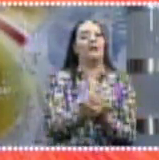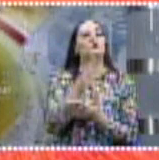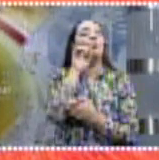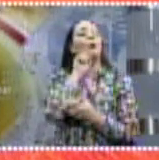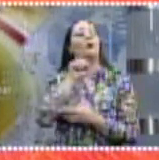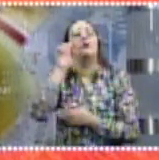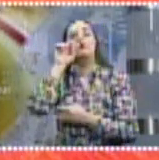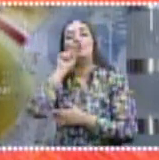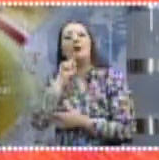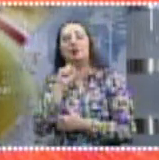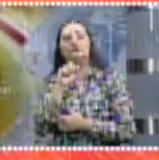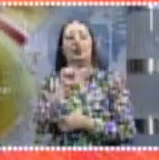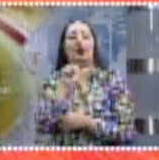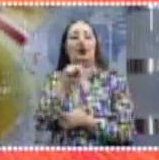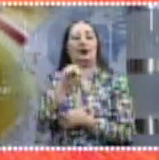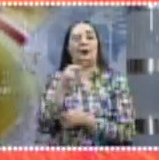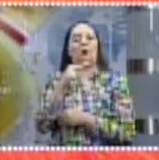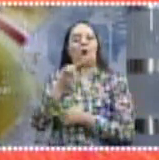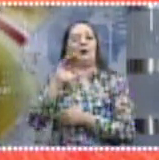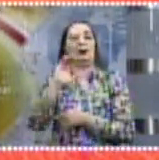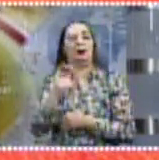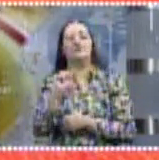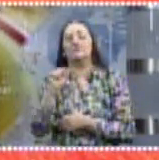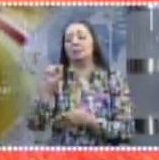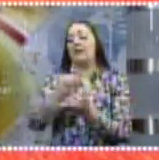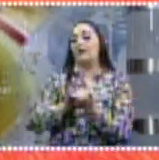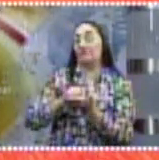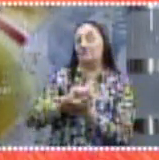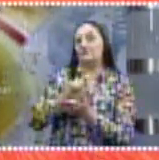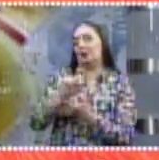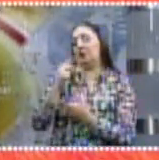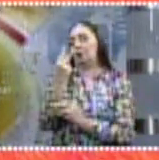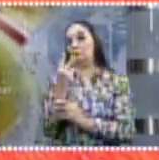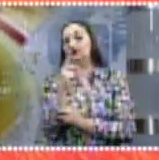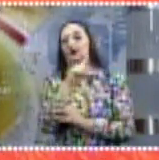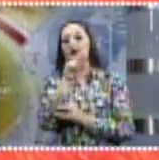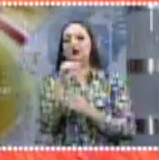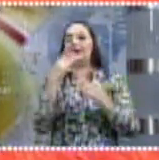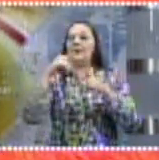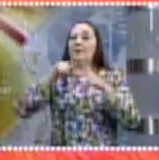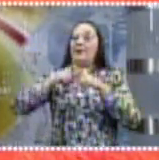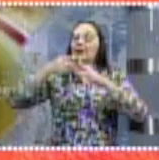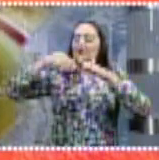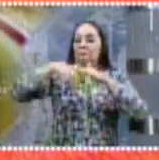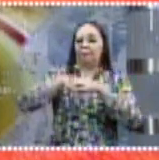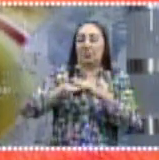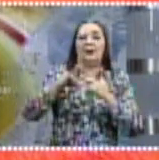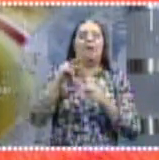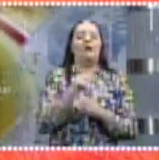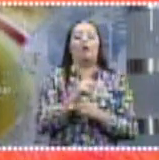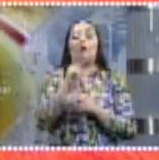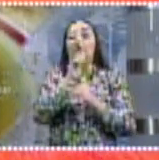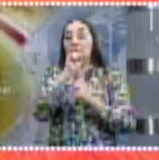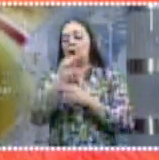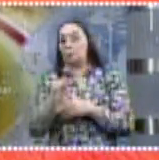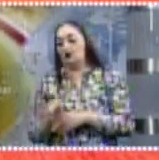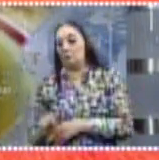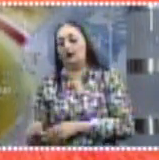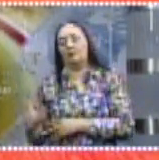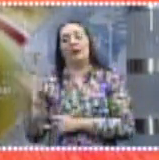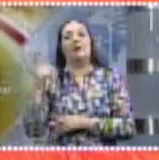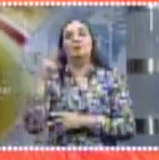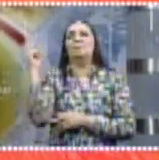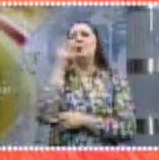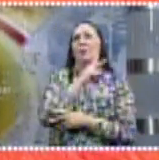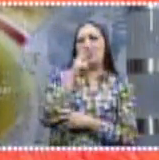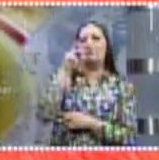anáhuac y sabinas con 22 ya por la tarde ese frente va a comenzar a ingresar desplazarse de norte a sur y el viento del norte va a estar